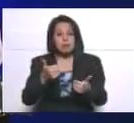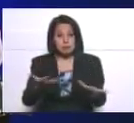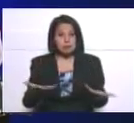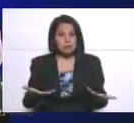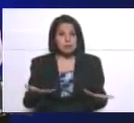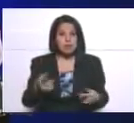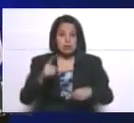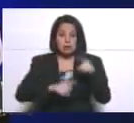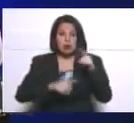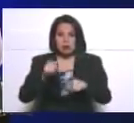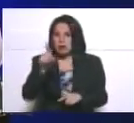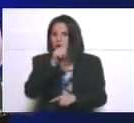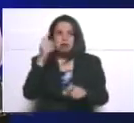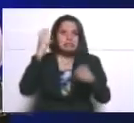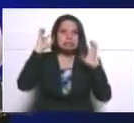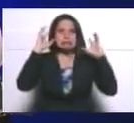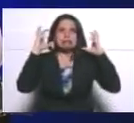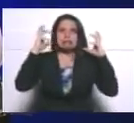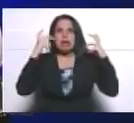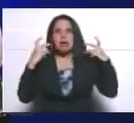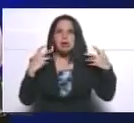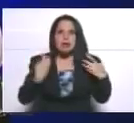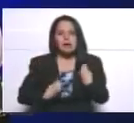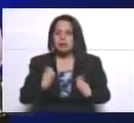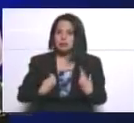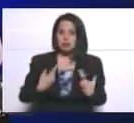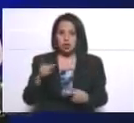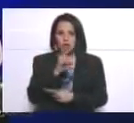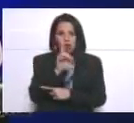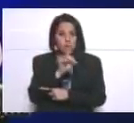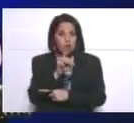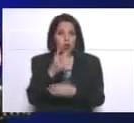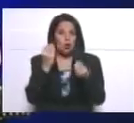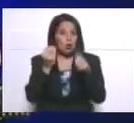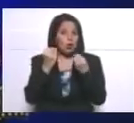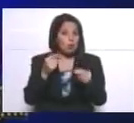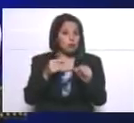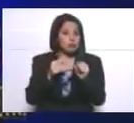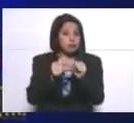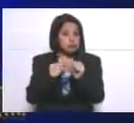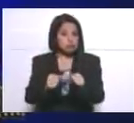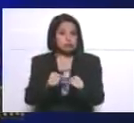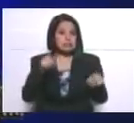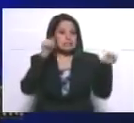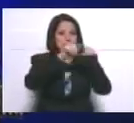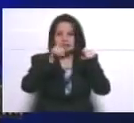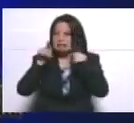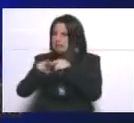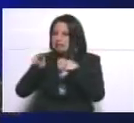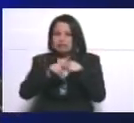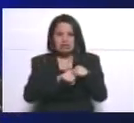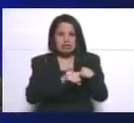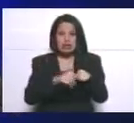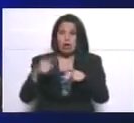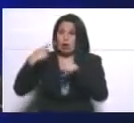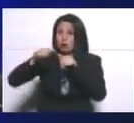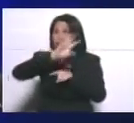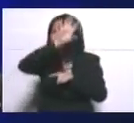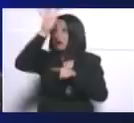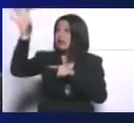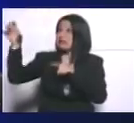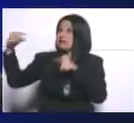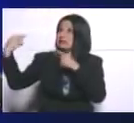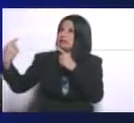hay que desesperarse porque hay campañas que no tienen que ver con la crítica, hay campañas desde el exterior que